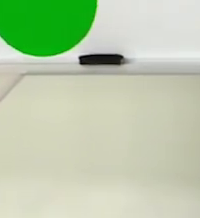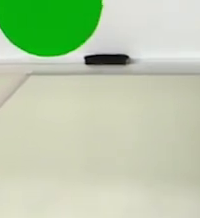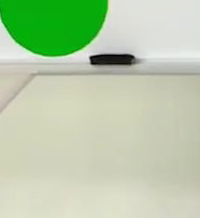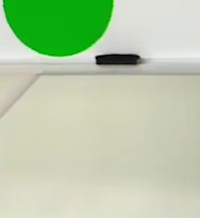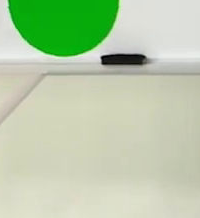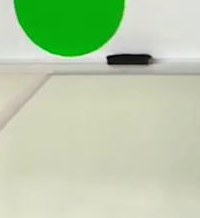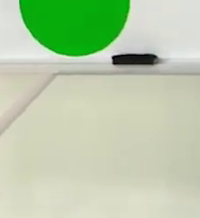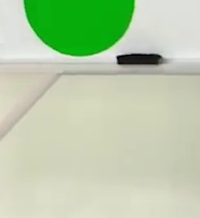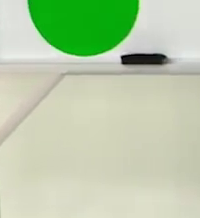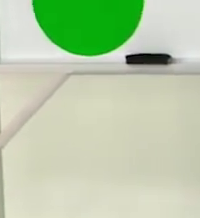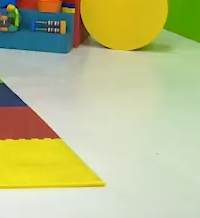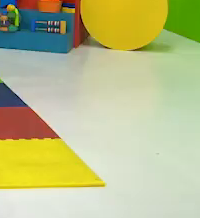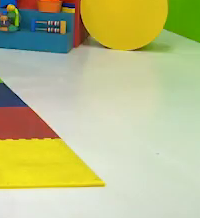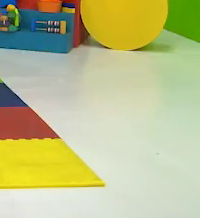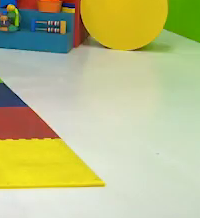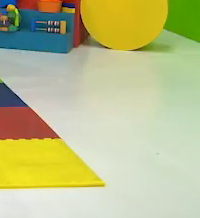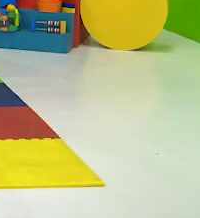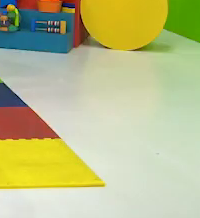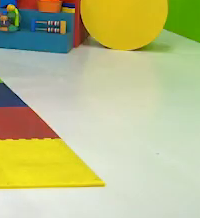¡Bien!